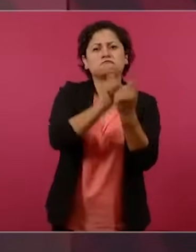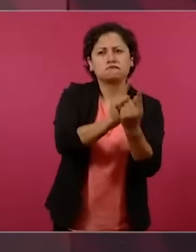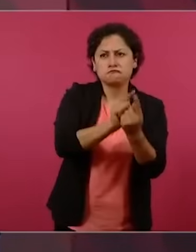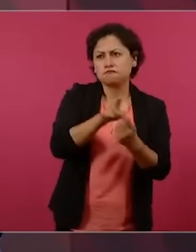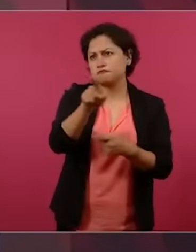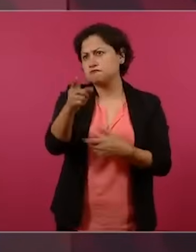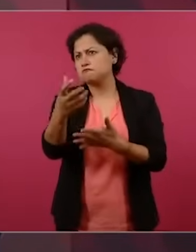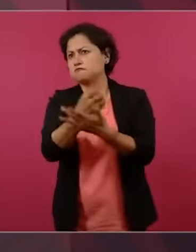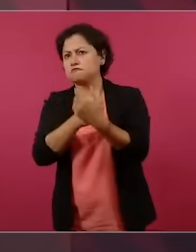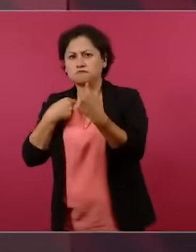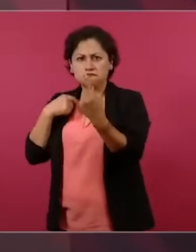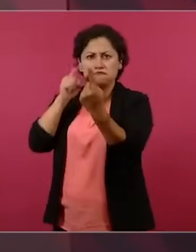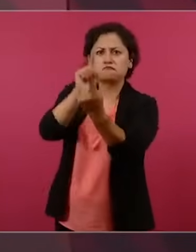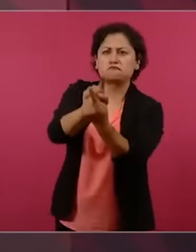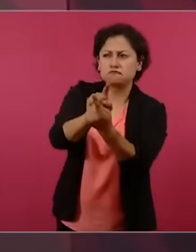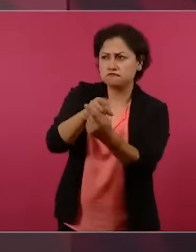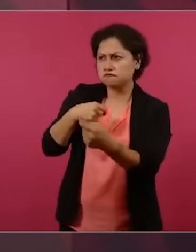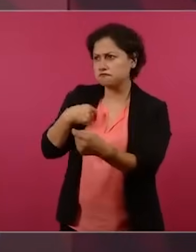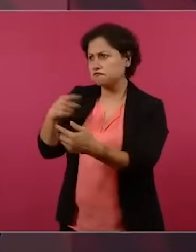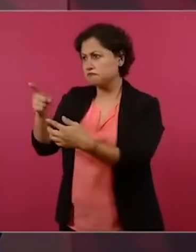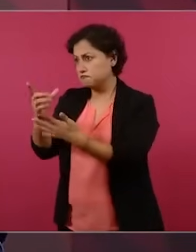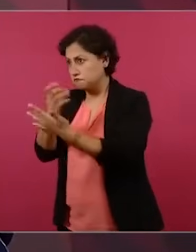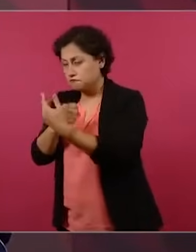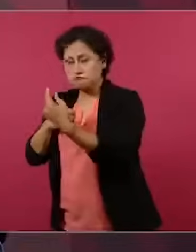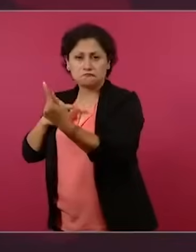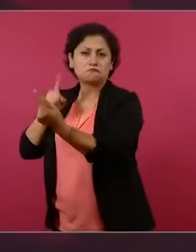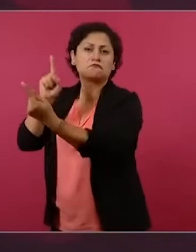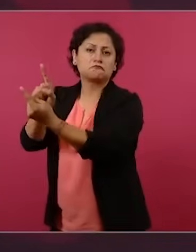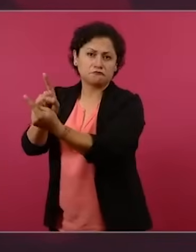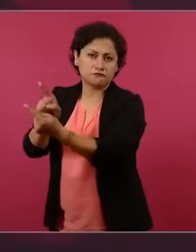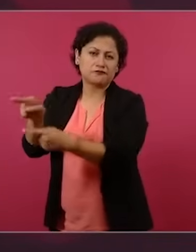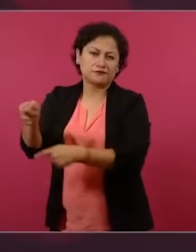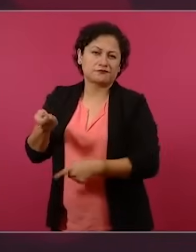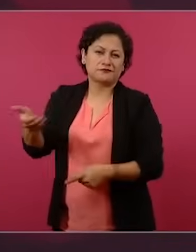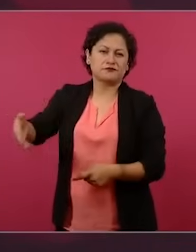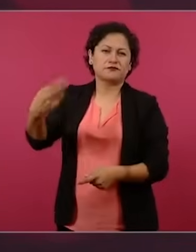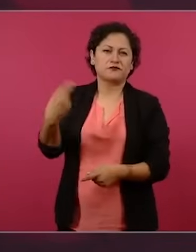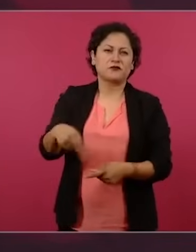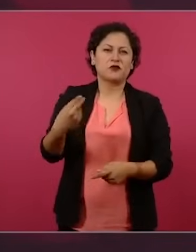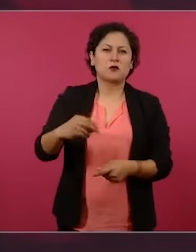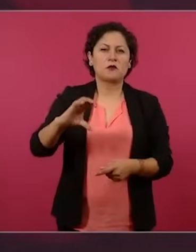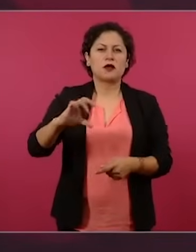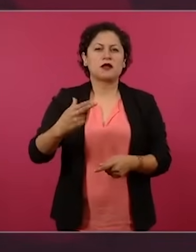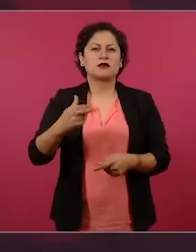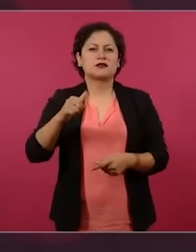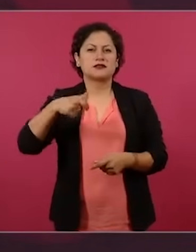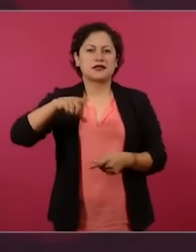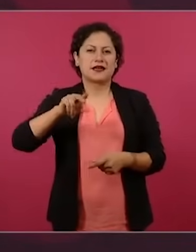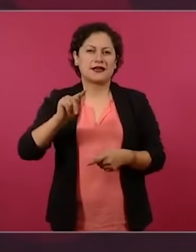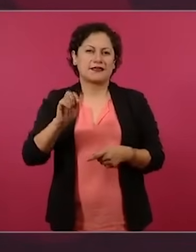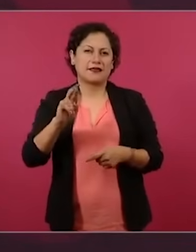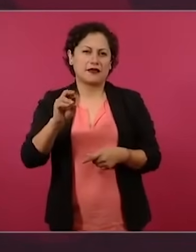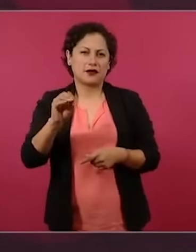Así se le llama, ¿no? O se les llamaba antes chaqueteros. Se cambian de chaqueta.